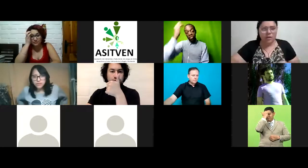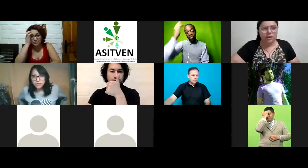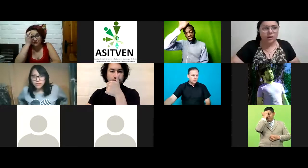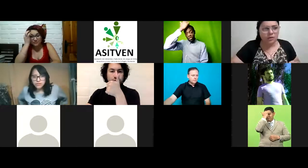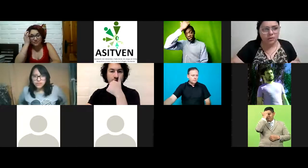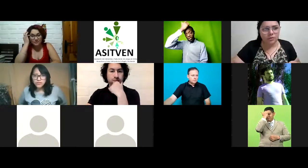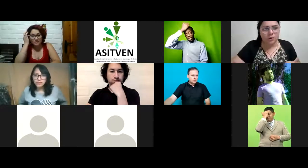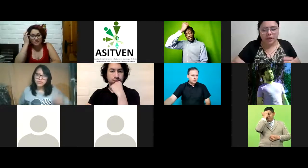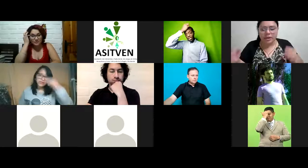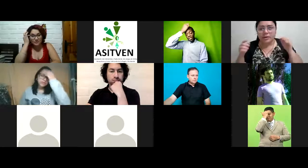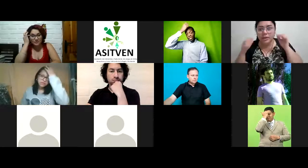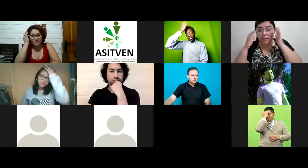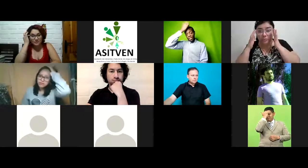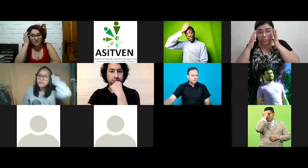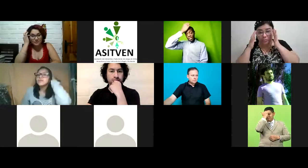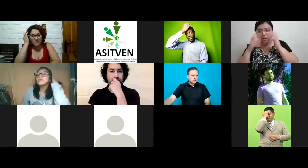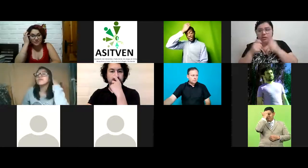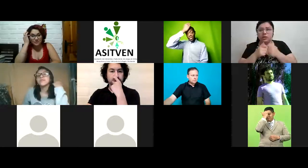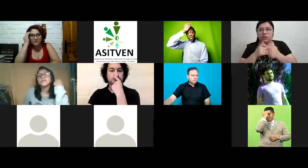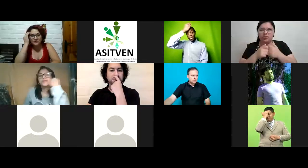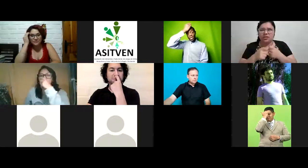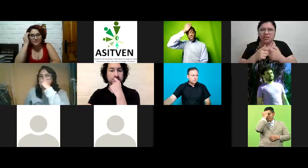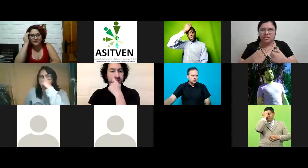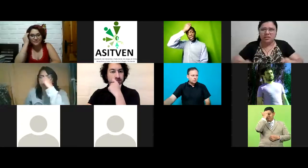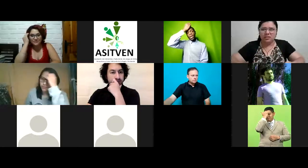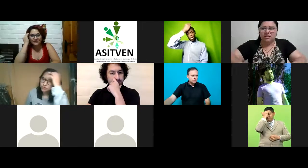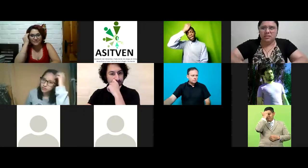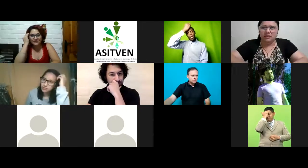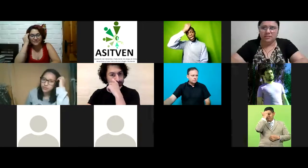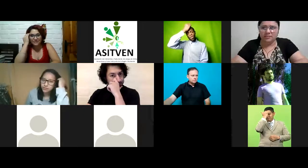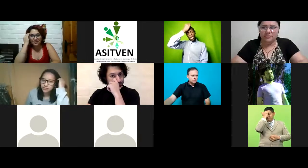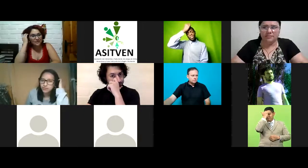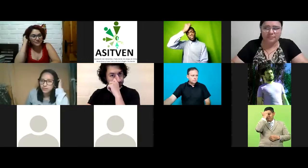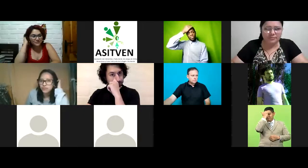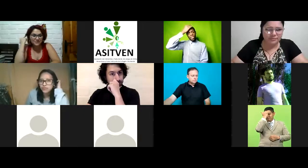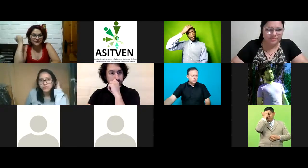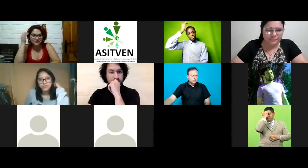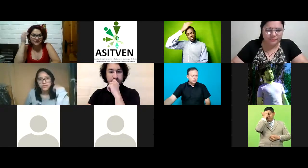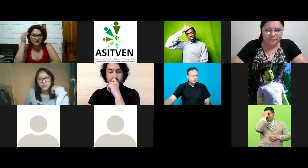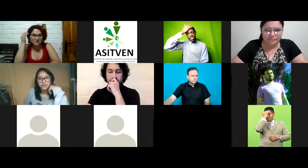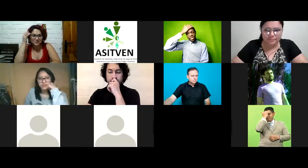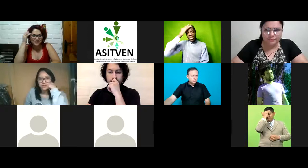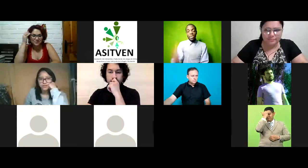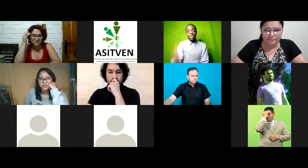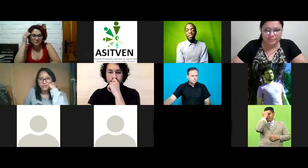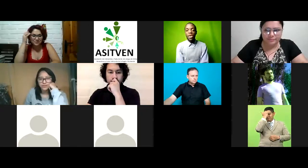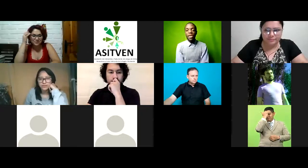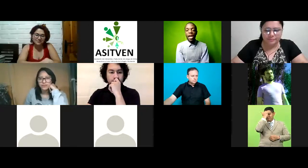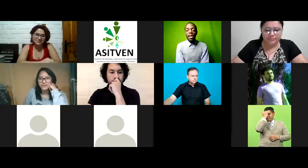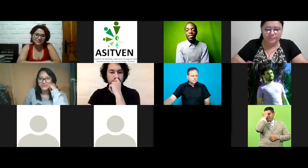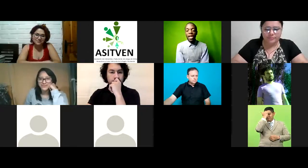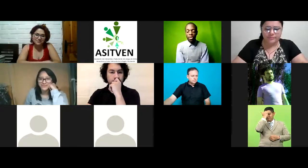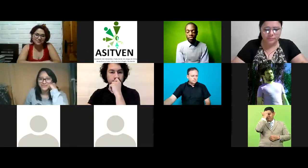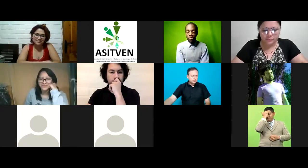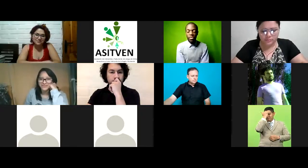Bien. Entonces, lo voy a escribir en el grupo para los que no están y... Ok, vale. Está bien, gracias por